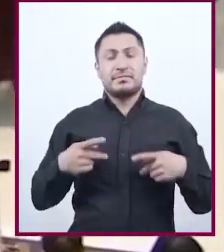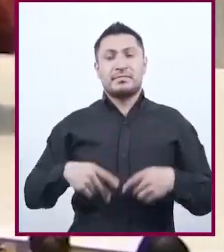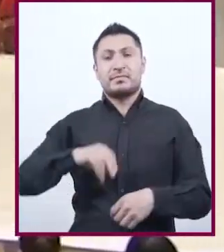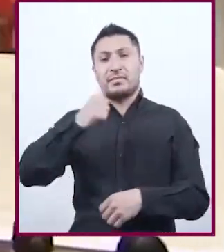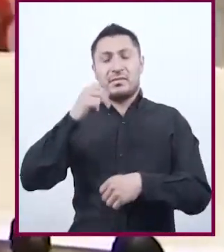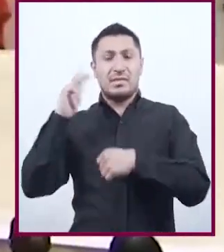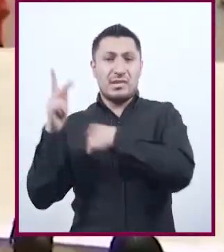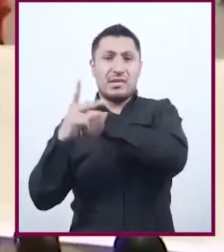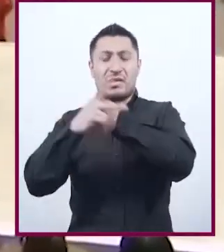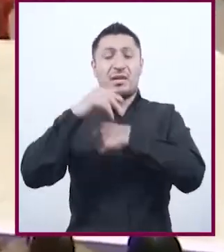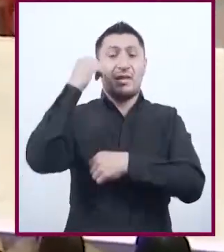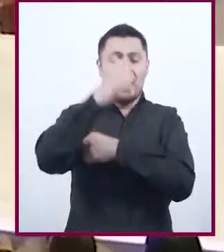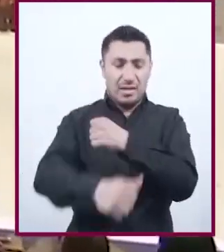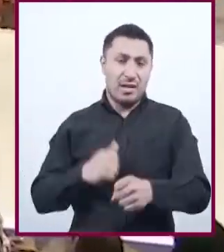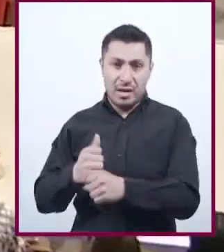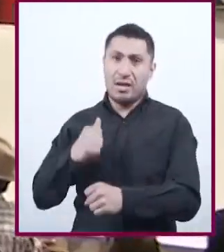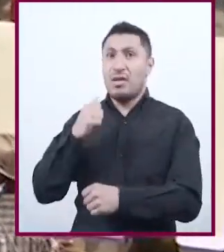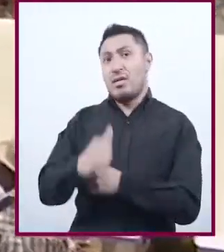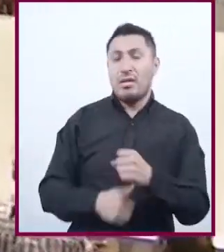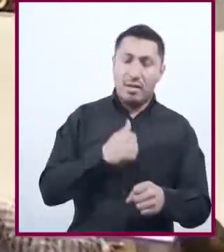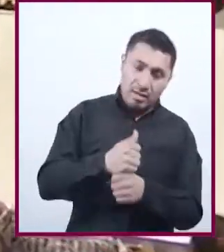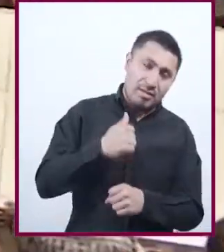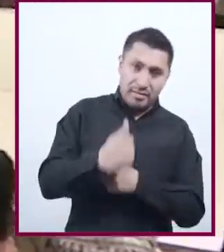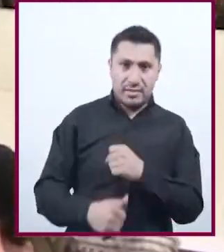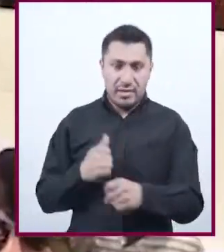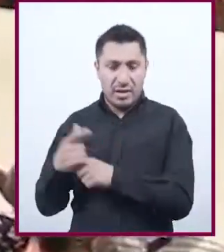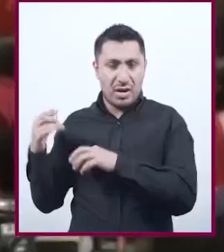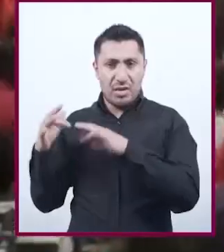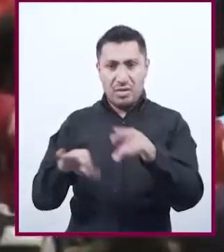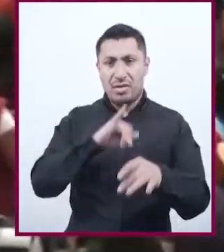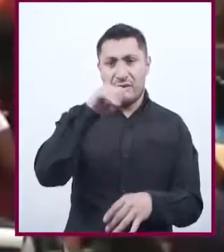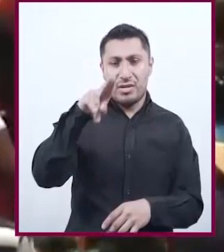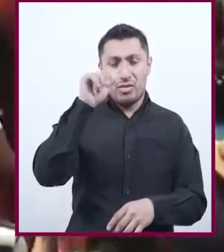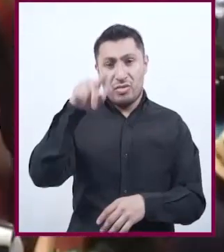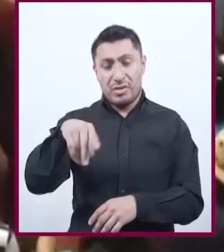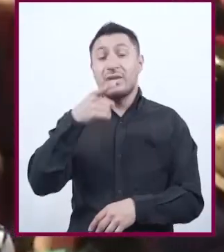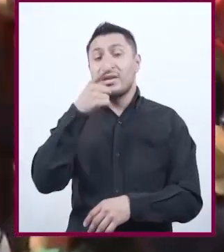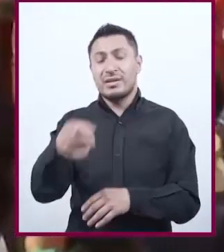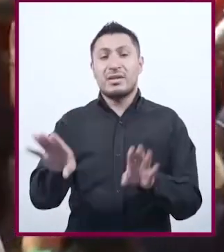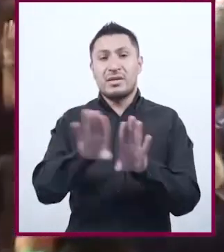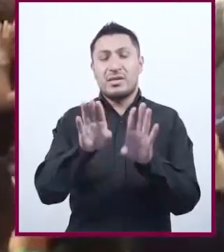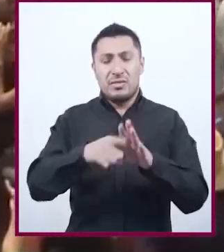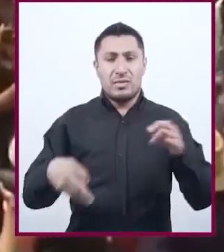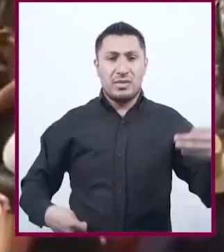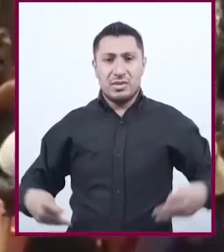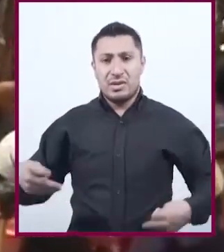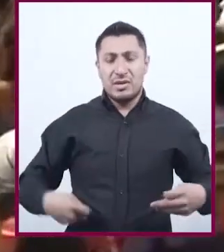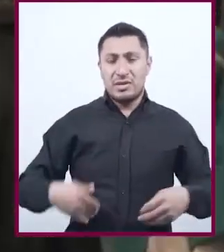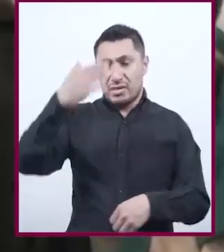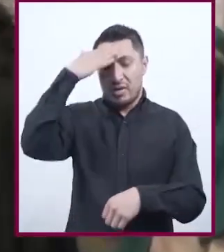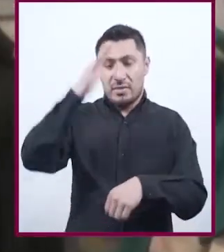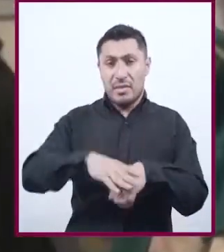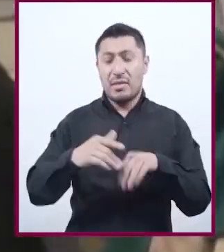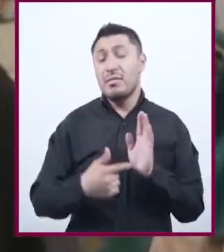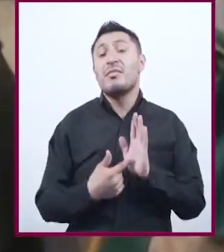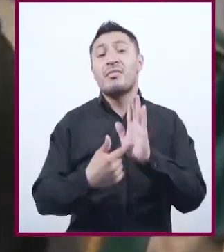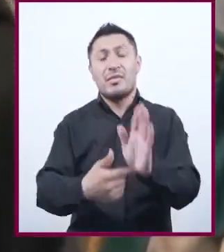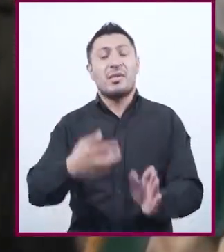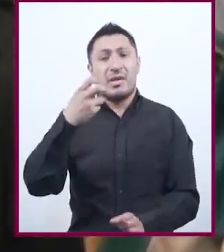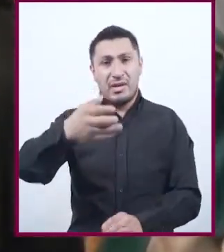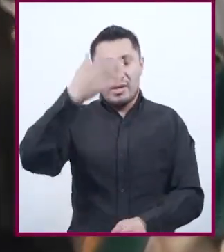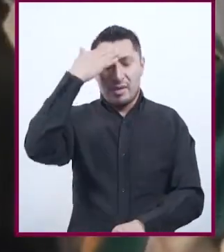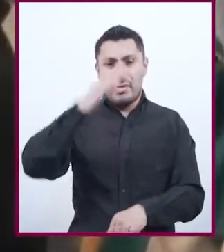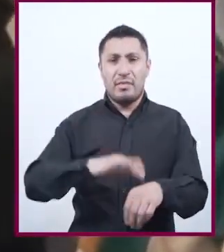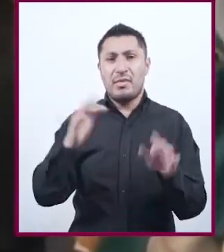otros países que acude cada año a este evento que Juan Villoro no duda en llamar Teatro de la Memoria. Una memoria